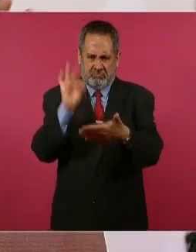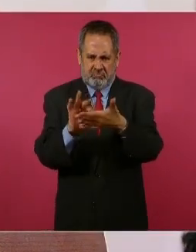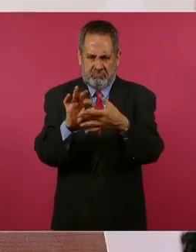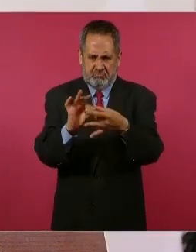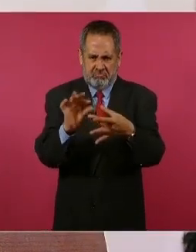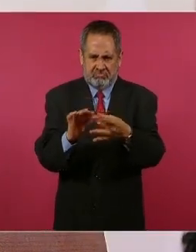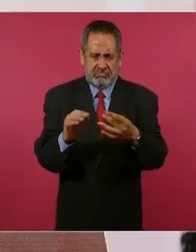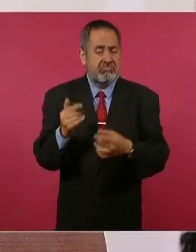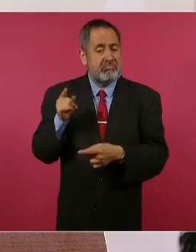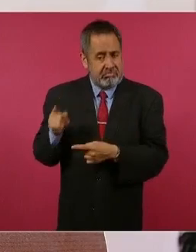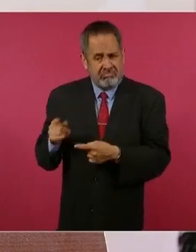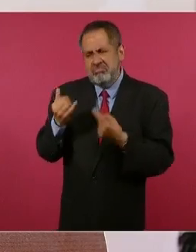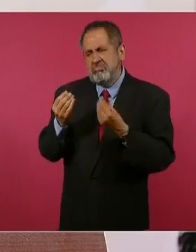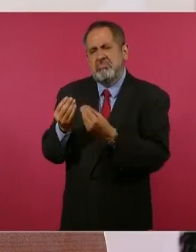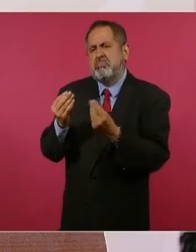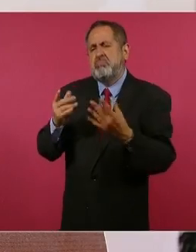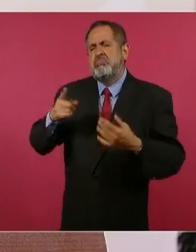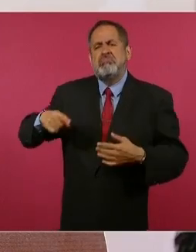hay otros casos